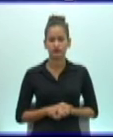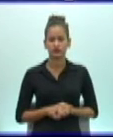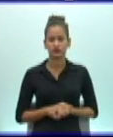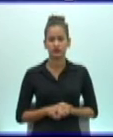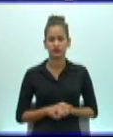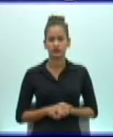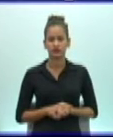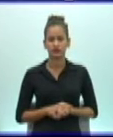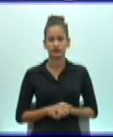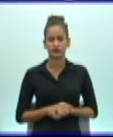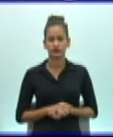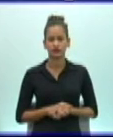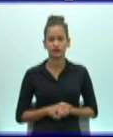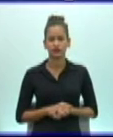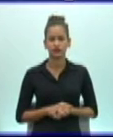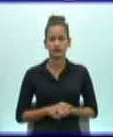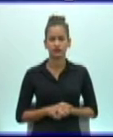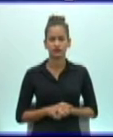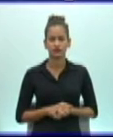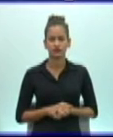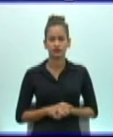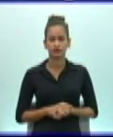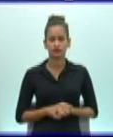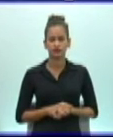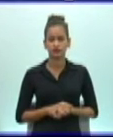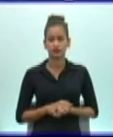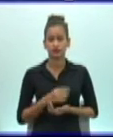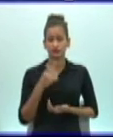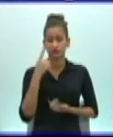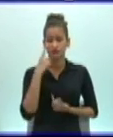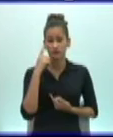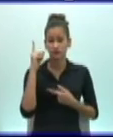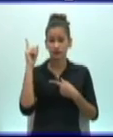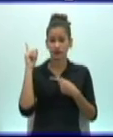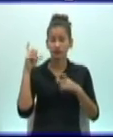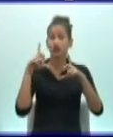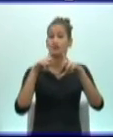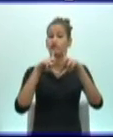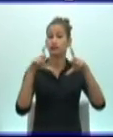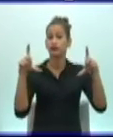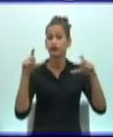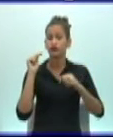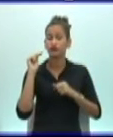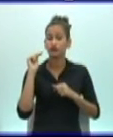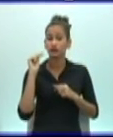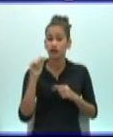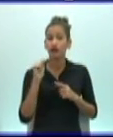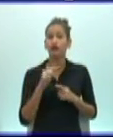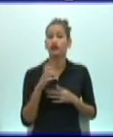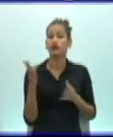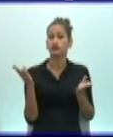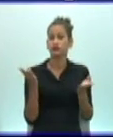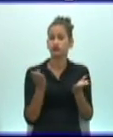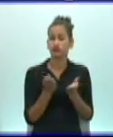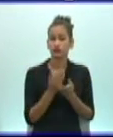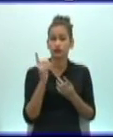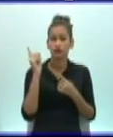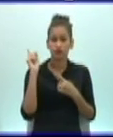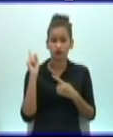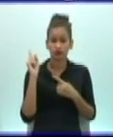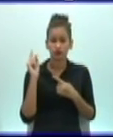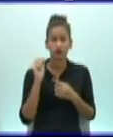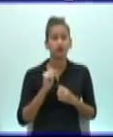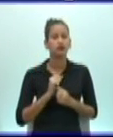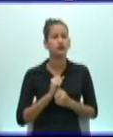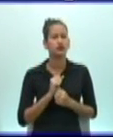el cuerpo esbelto como la palma de la sabana. Este es el texto que ustedes van a estar trabajando. Se los voy a dejar en